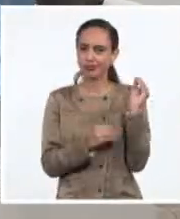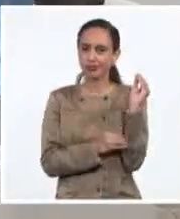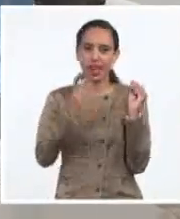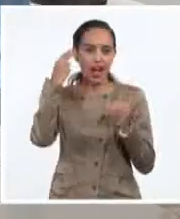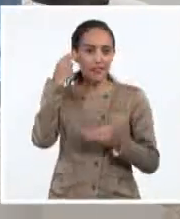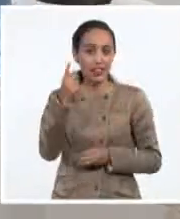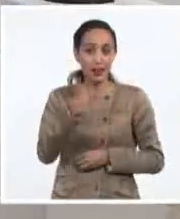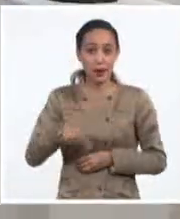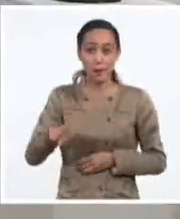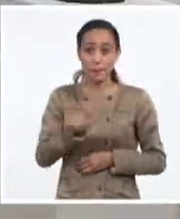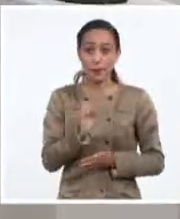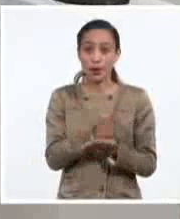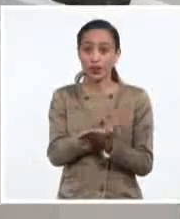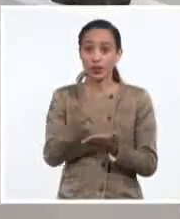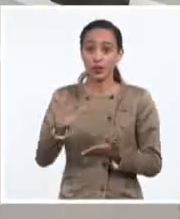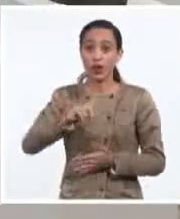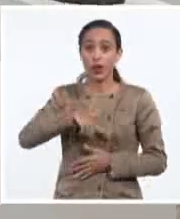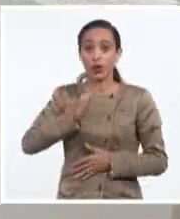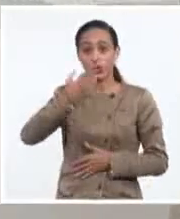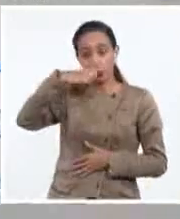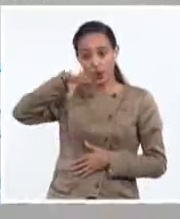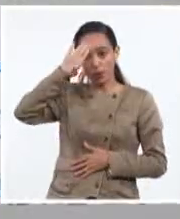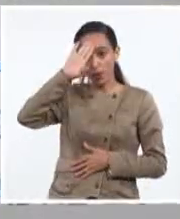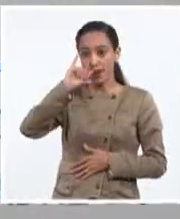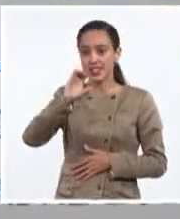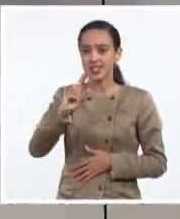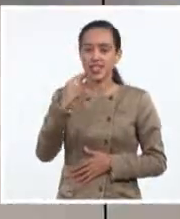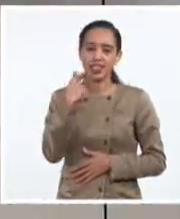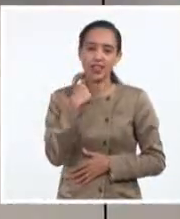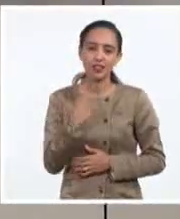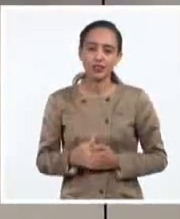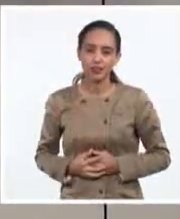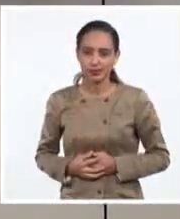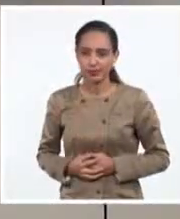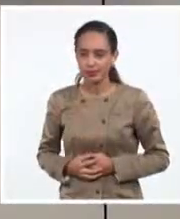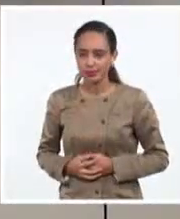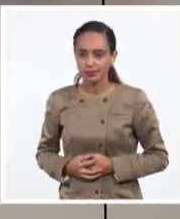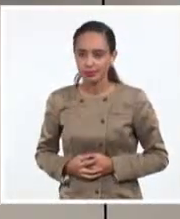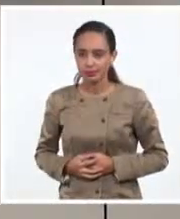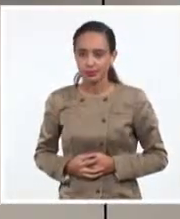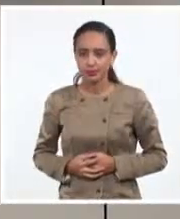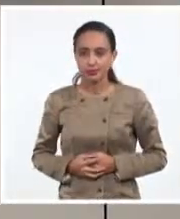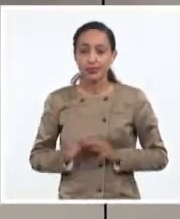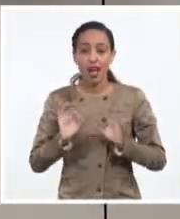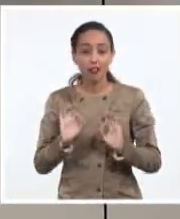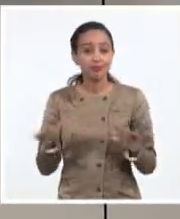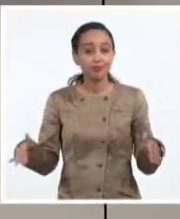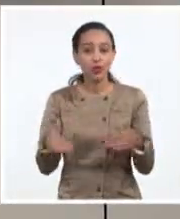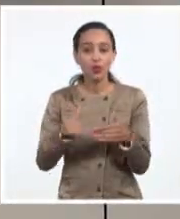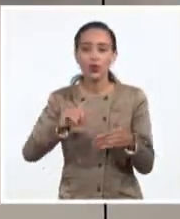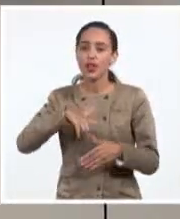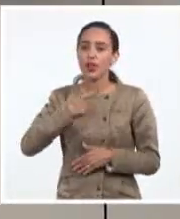esta institución de la cultura cubana durante 60 años. Así concluyen las culturales. Muy buenas tardes.